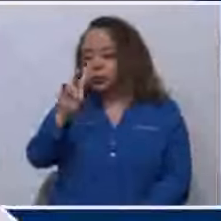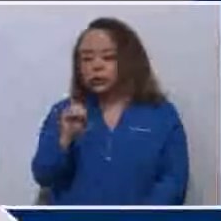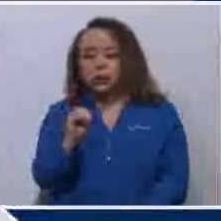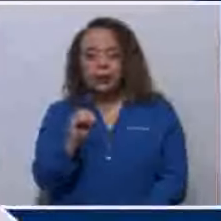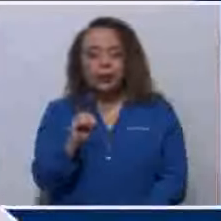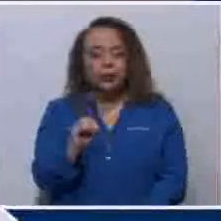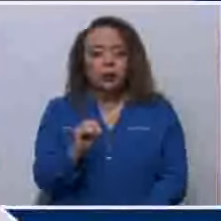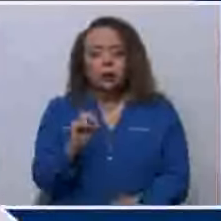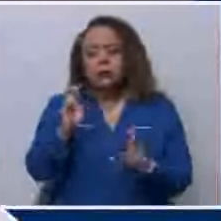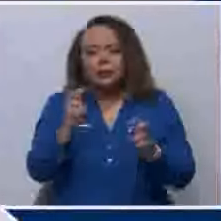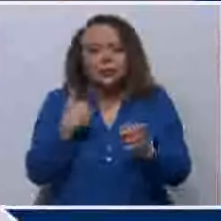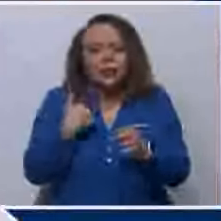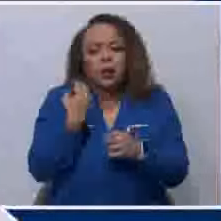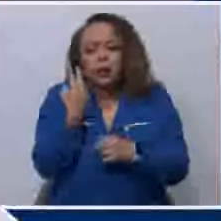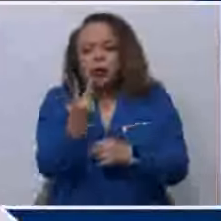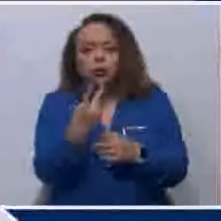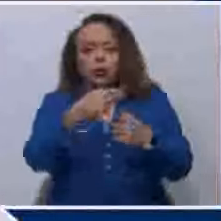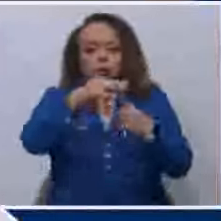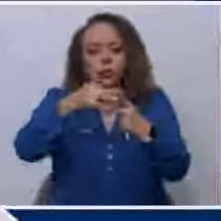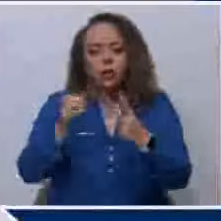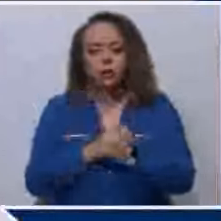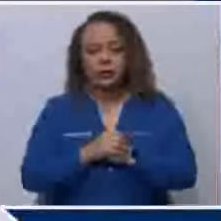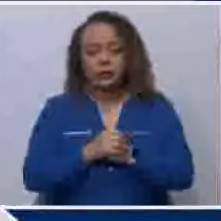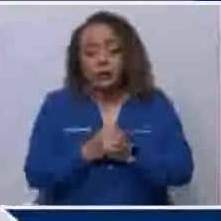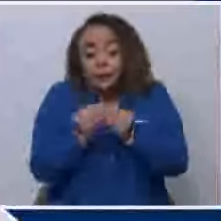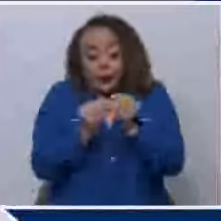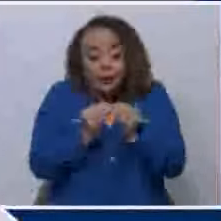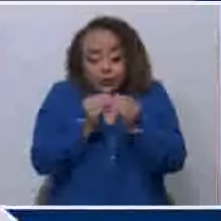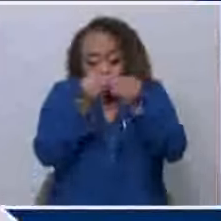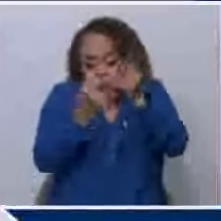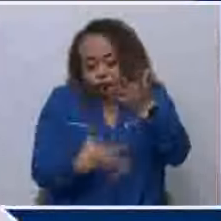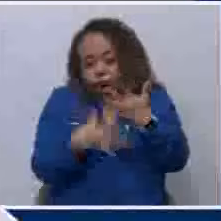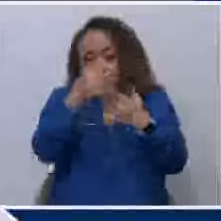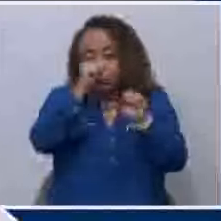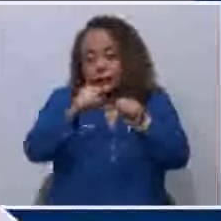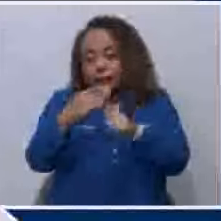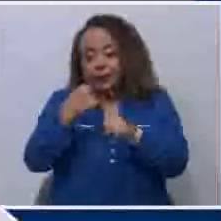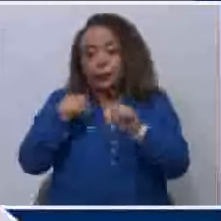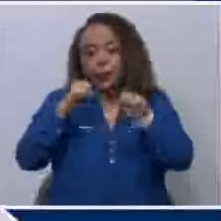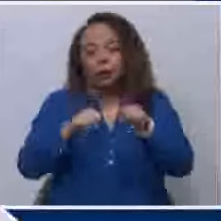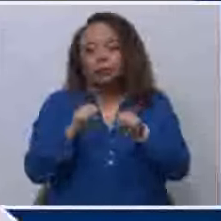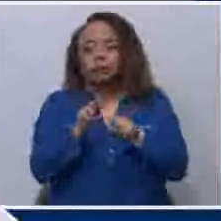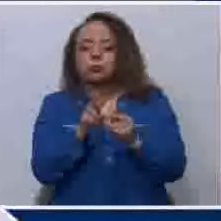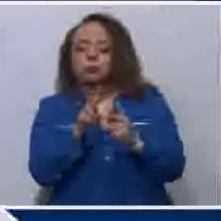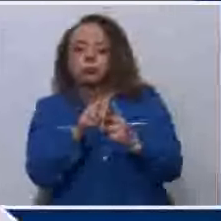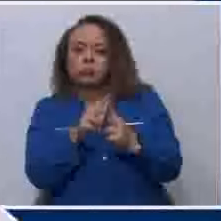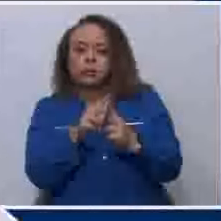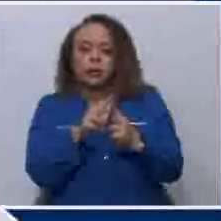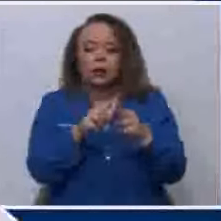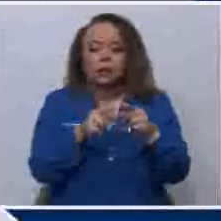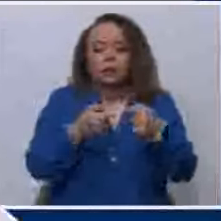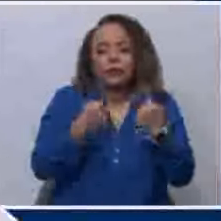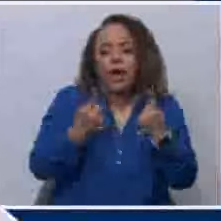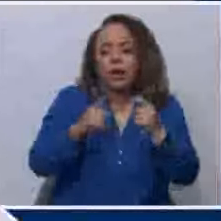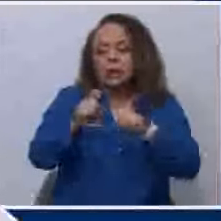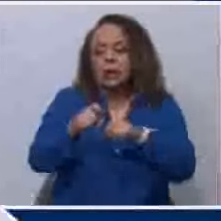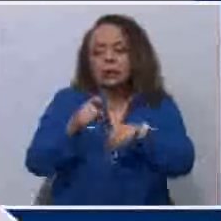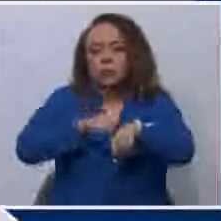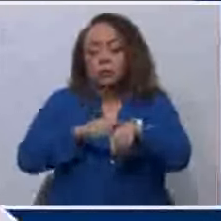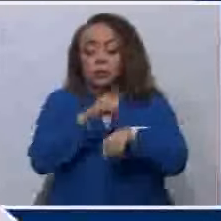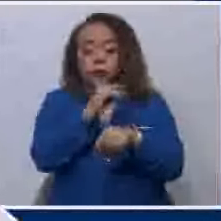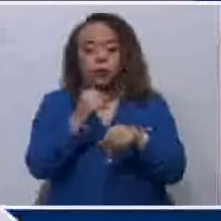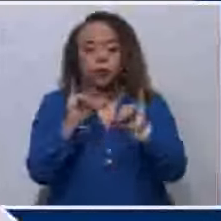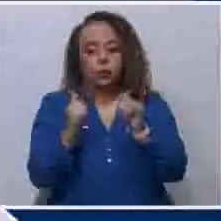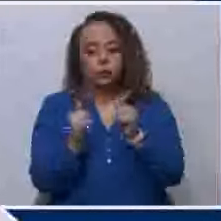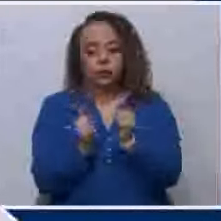tener, ojalá, las dos opciones, el abanico más amplio y poder alternar acorde al rival, a las necesidades y los momentos, e incluso, por momentos,